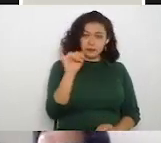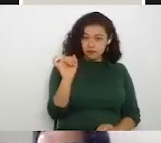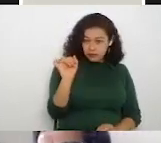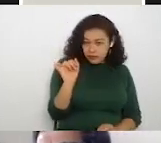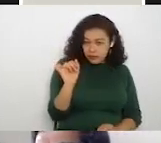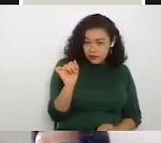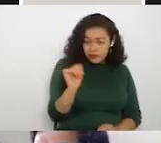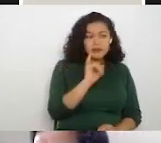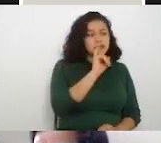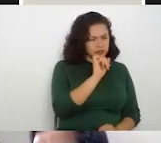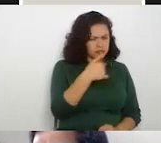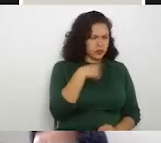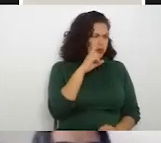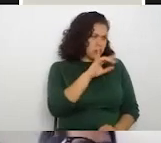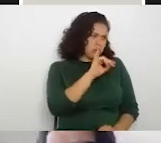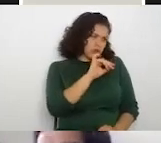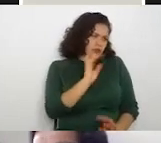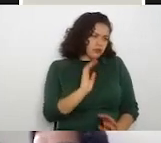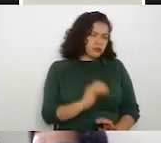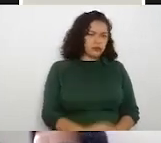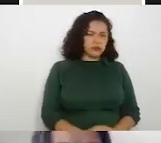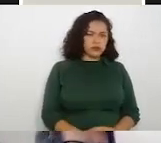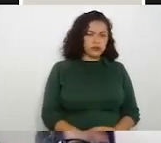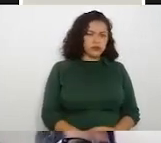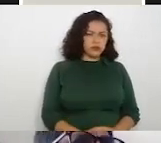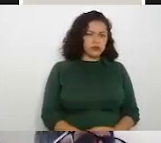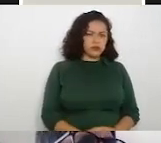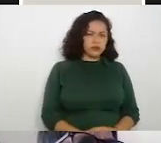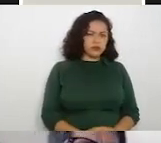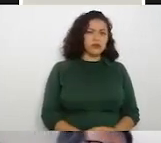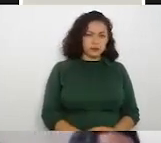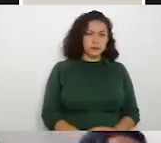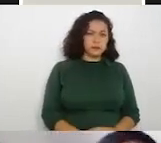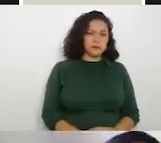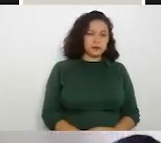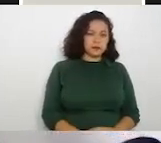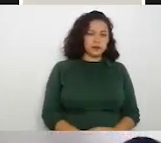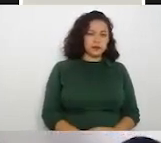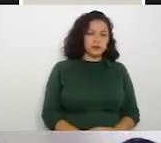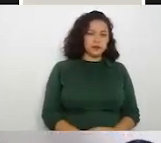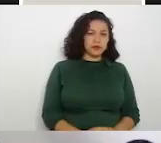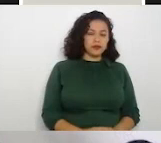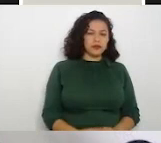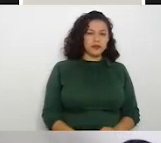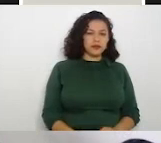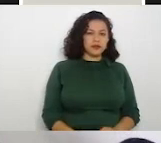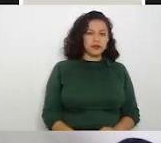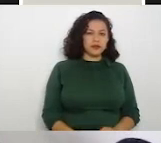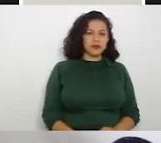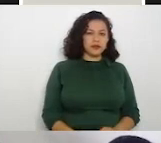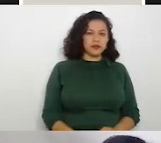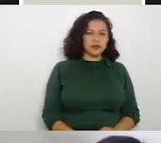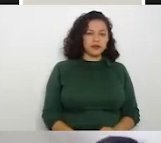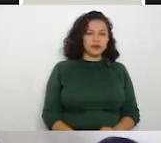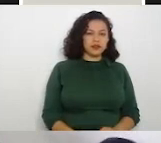Sí, yo sí la estoy viendo, sí. ¿Ya? Sí, ahorita voy a ver, alguien está preguntando algo. Sí, sí